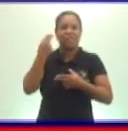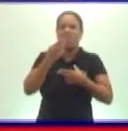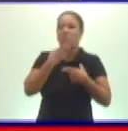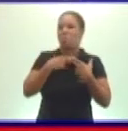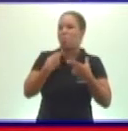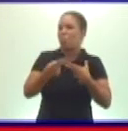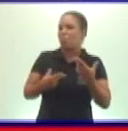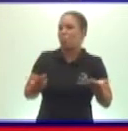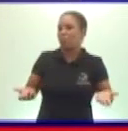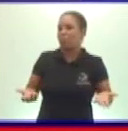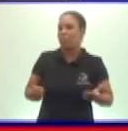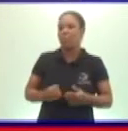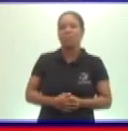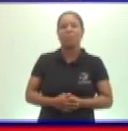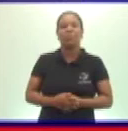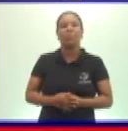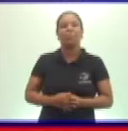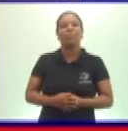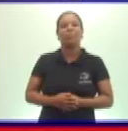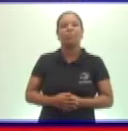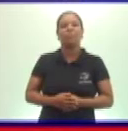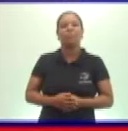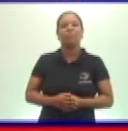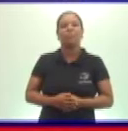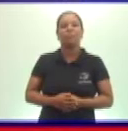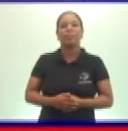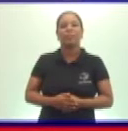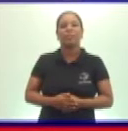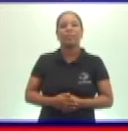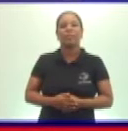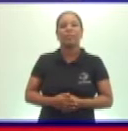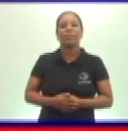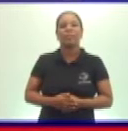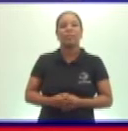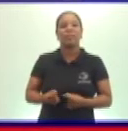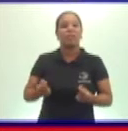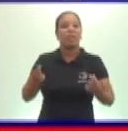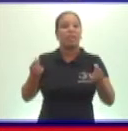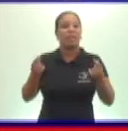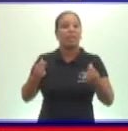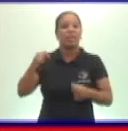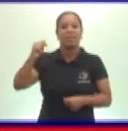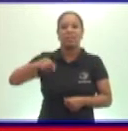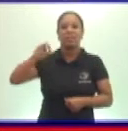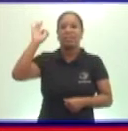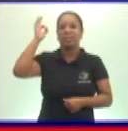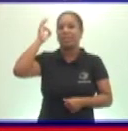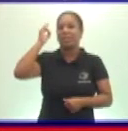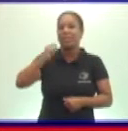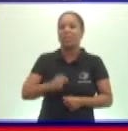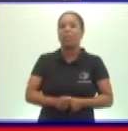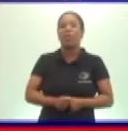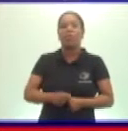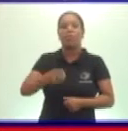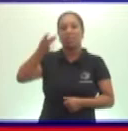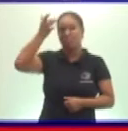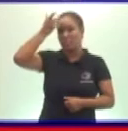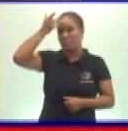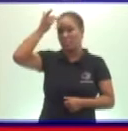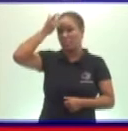nos comportamos. Y entonces se enriquece esta lógica Ernesto Che Guevara,